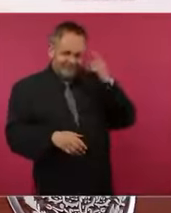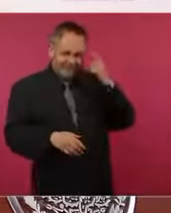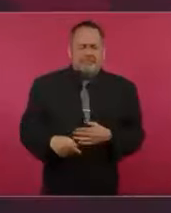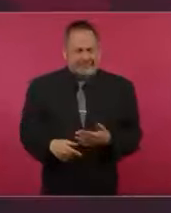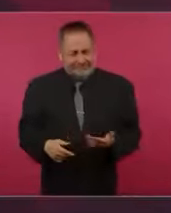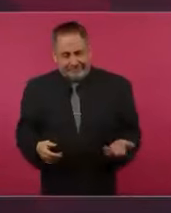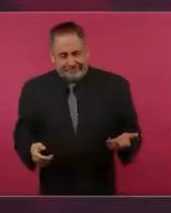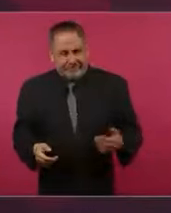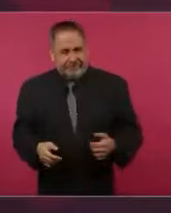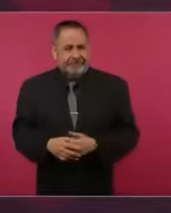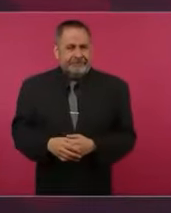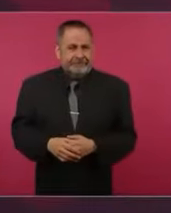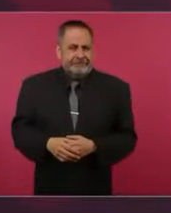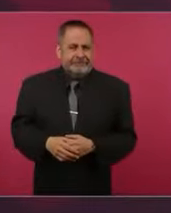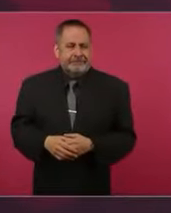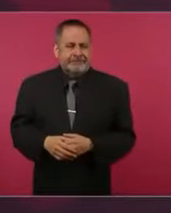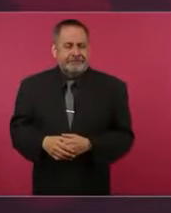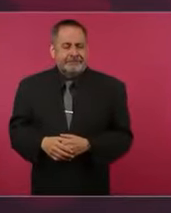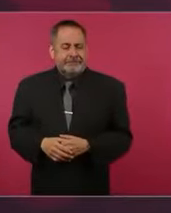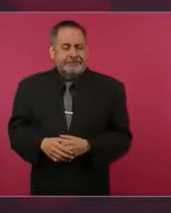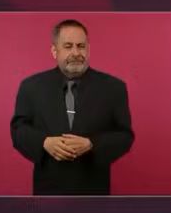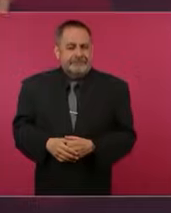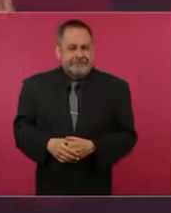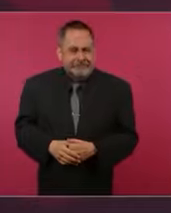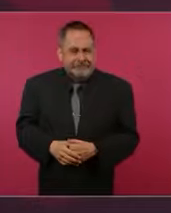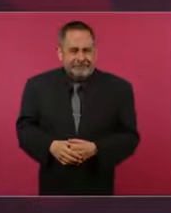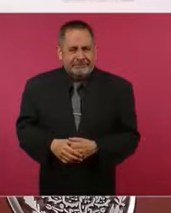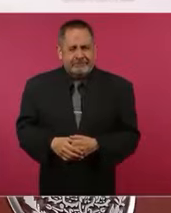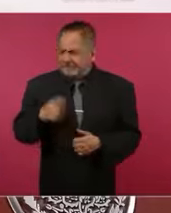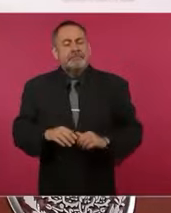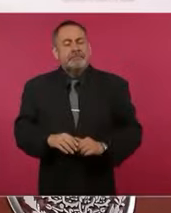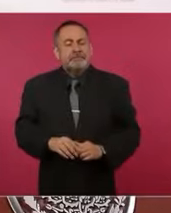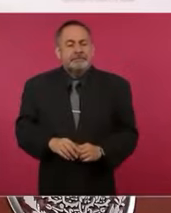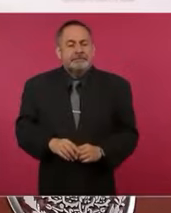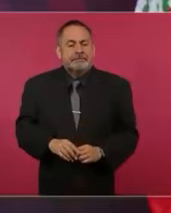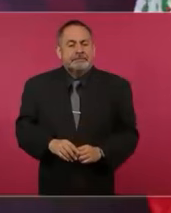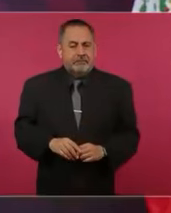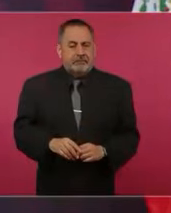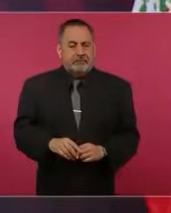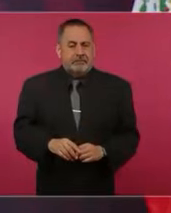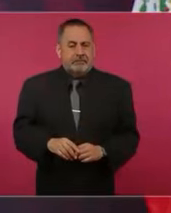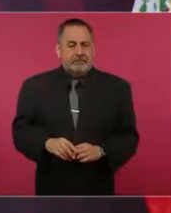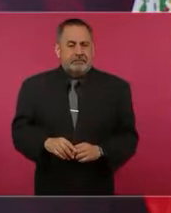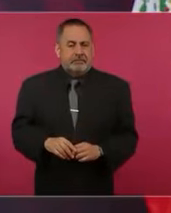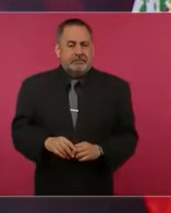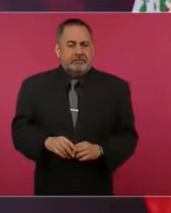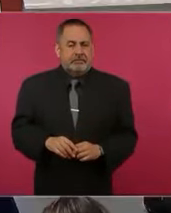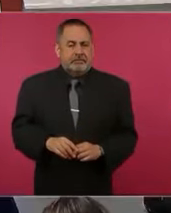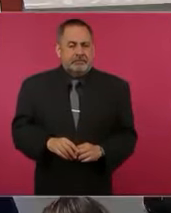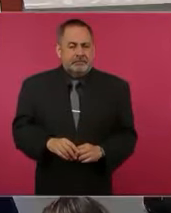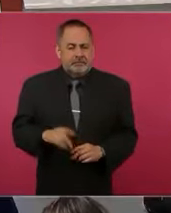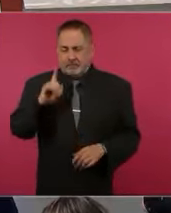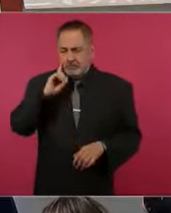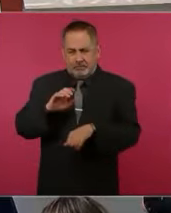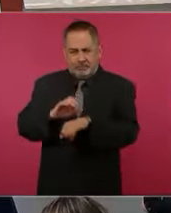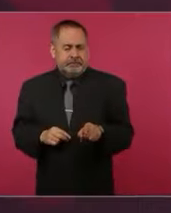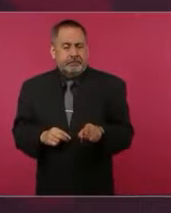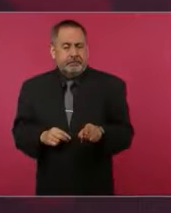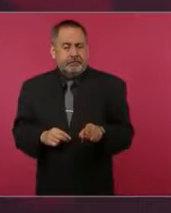cabeza? Me platicaba, yo no sé si se los comenté, una amiga que su